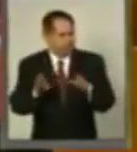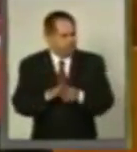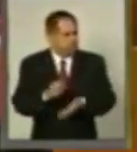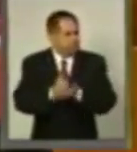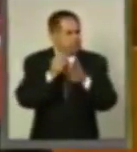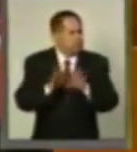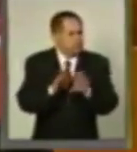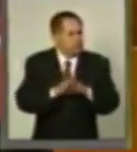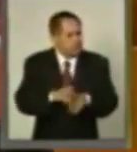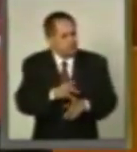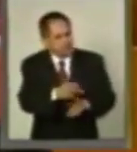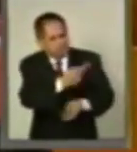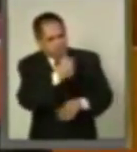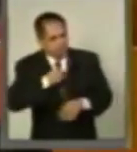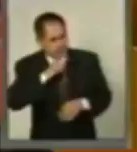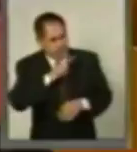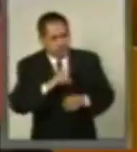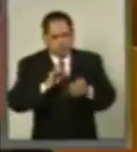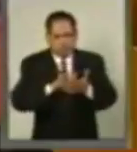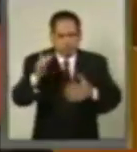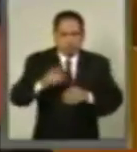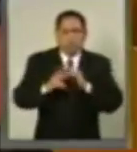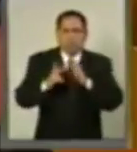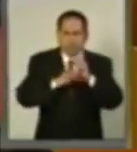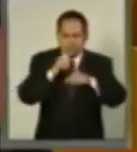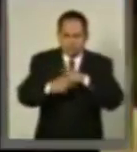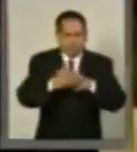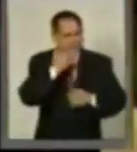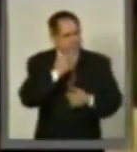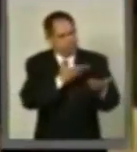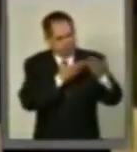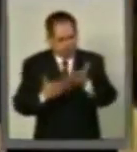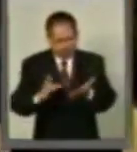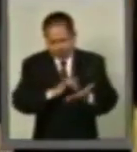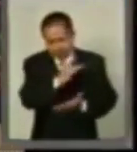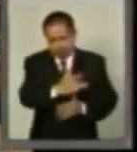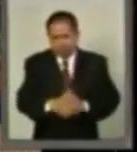mexicana? Por su respuesta, muchas gracias y nuevamente sea usted muy bienvenido.